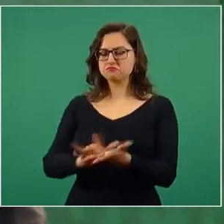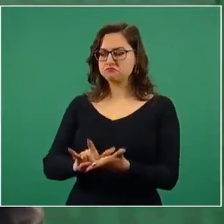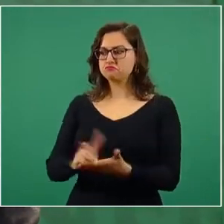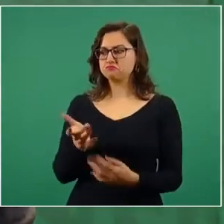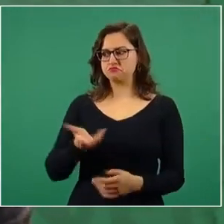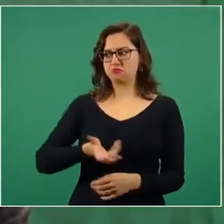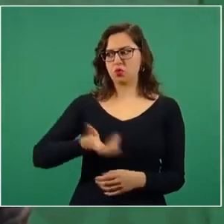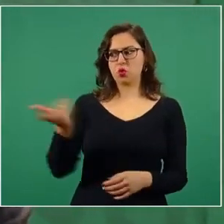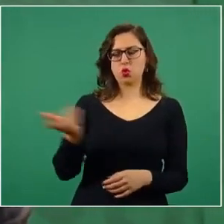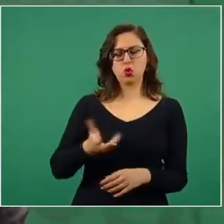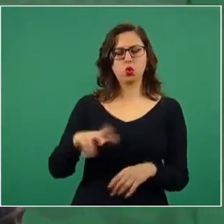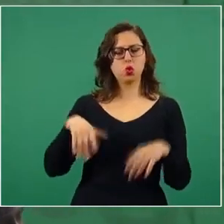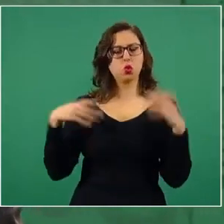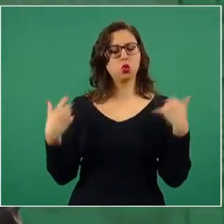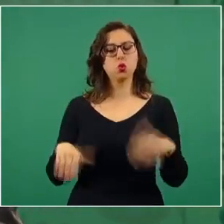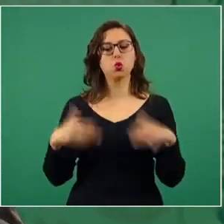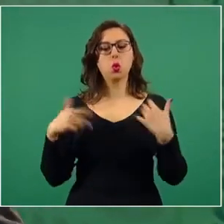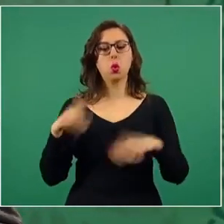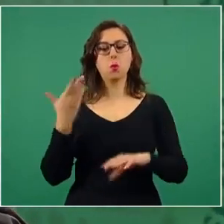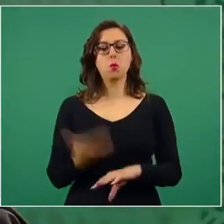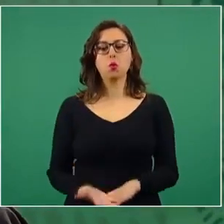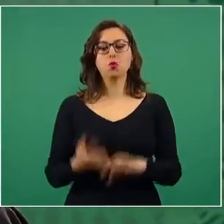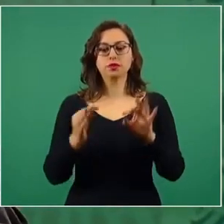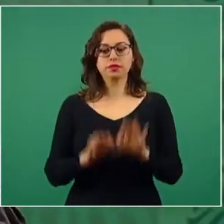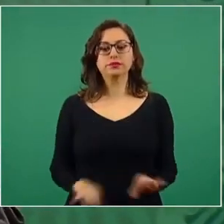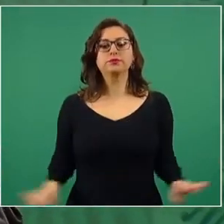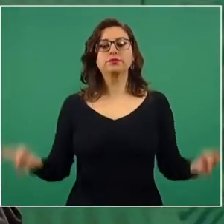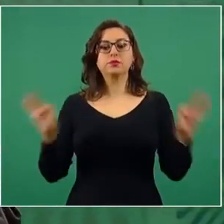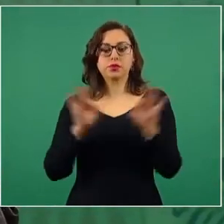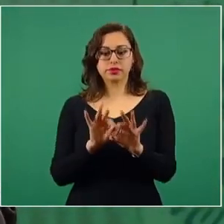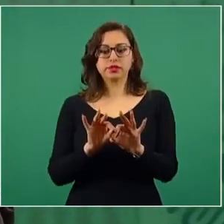acciones importantísimas para